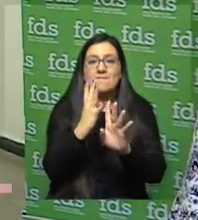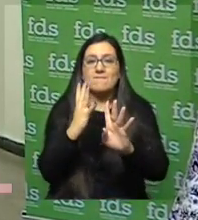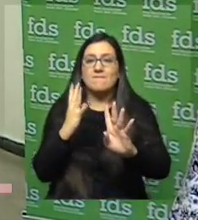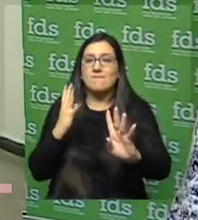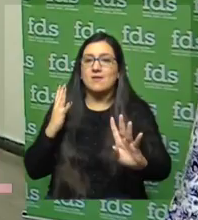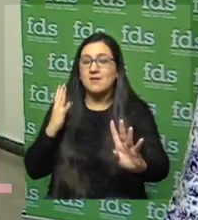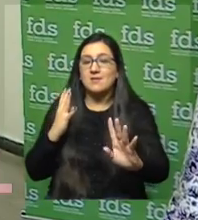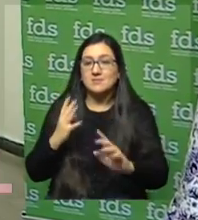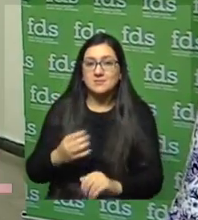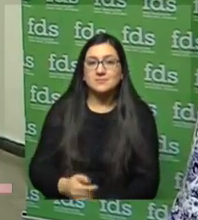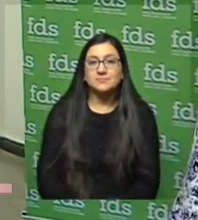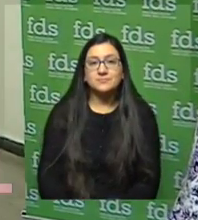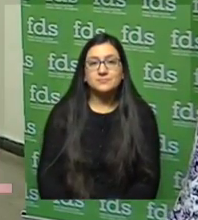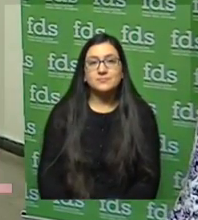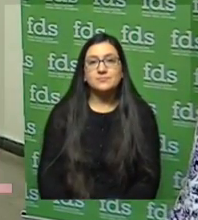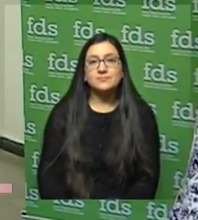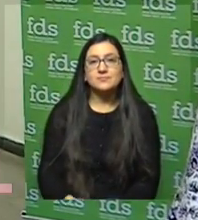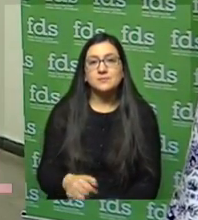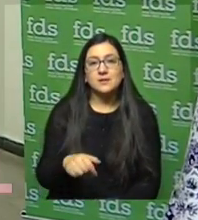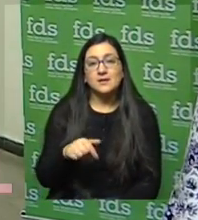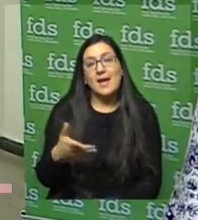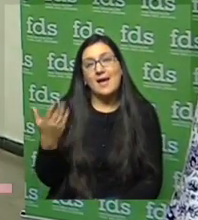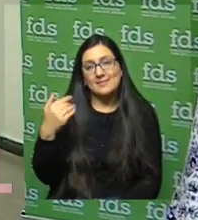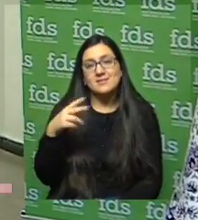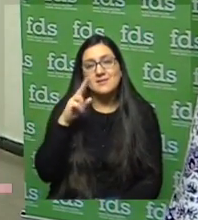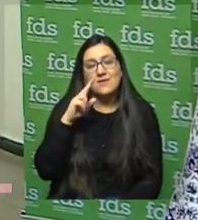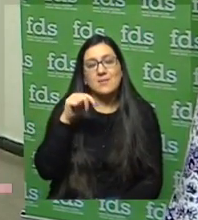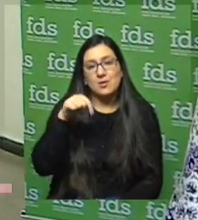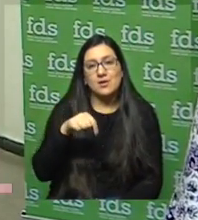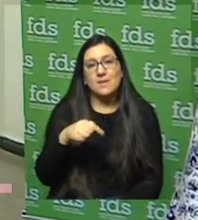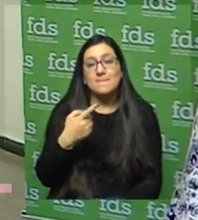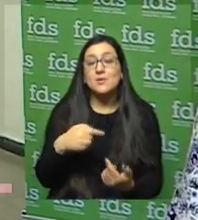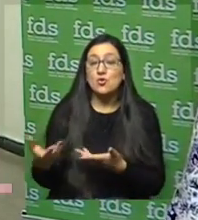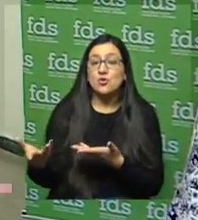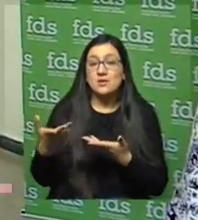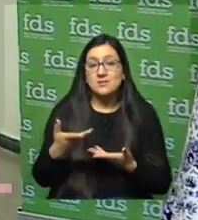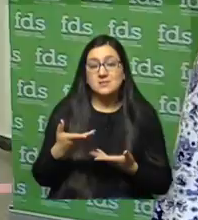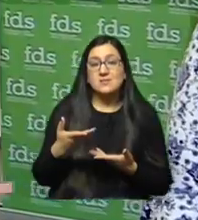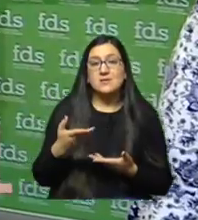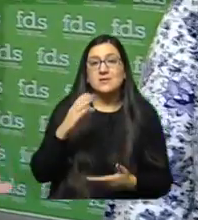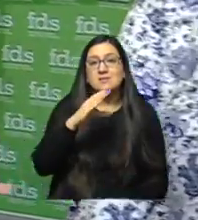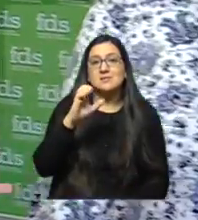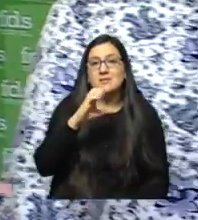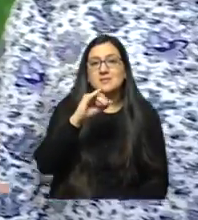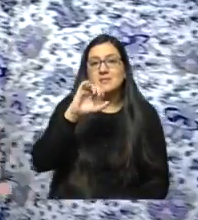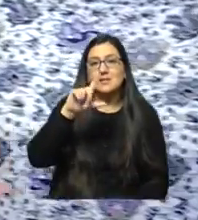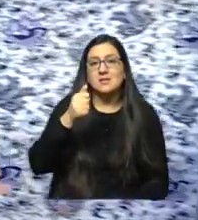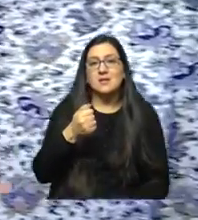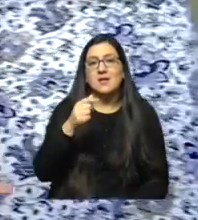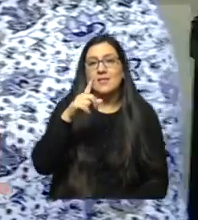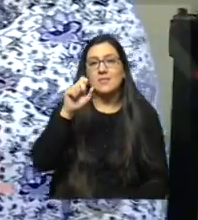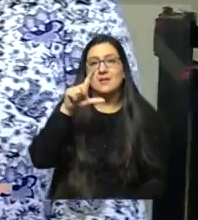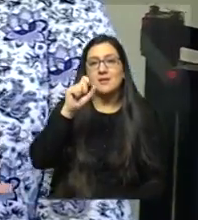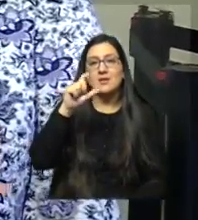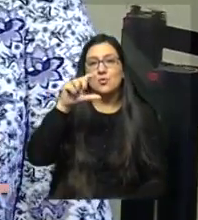se veían, ¿no?, en tiempos de antaño aquí por calle Mercedes. Pero nos recibe y está con nosotros Cecilia de León, quien es la